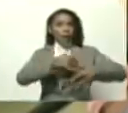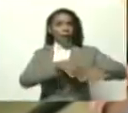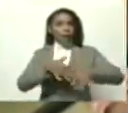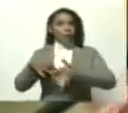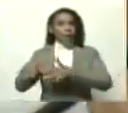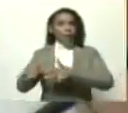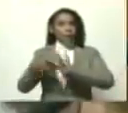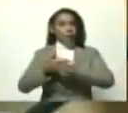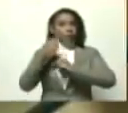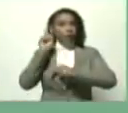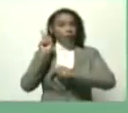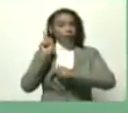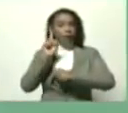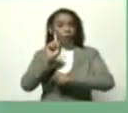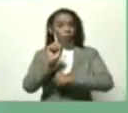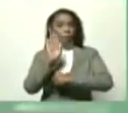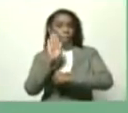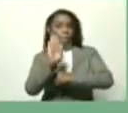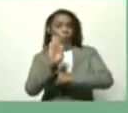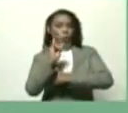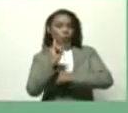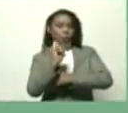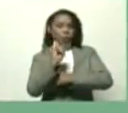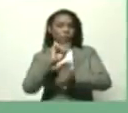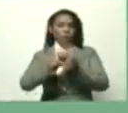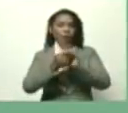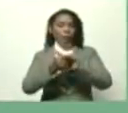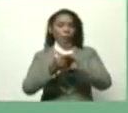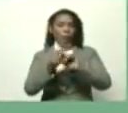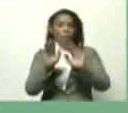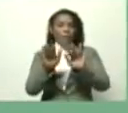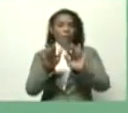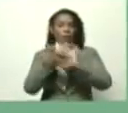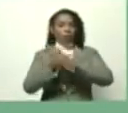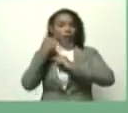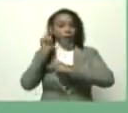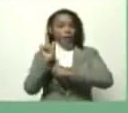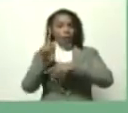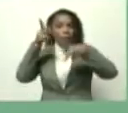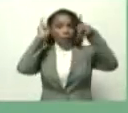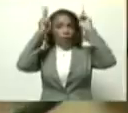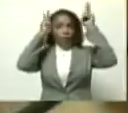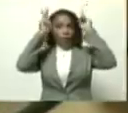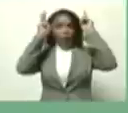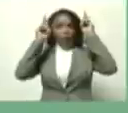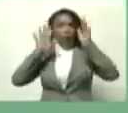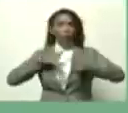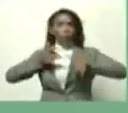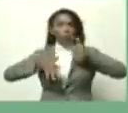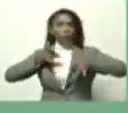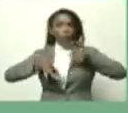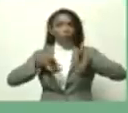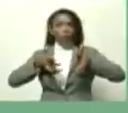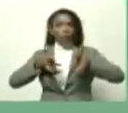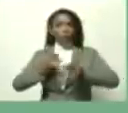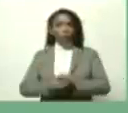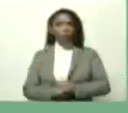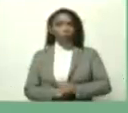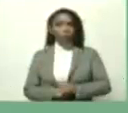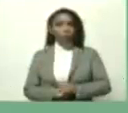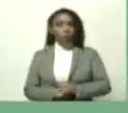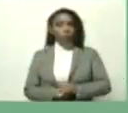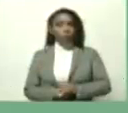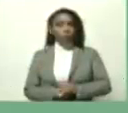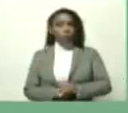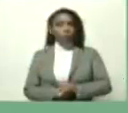I es sustituida por un pie, y en el caso del Conejo, puede ser una actividad, una